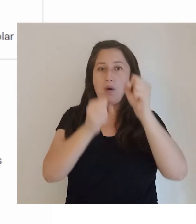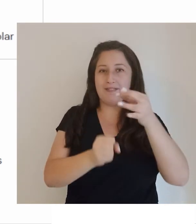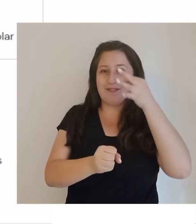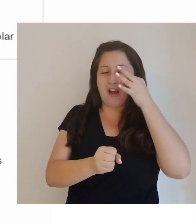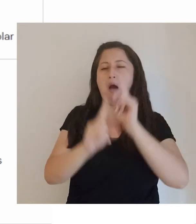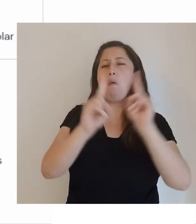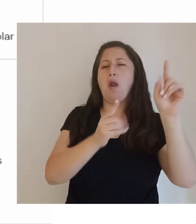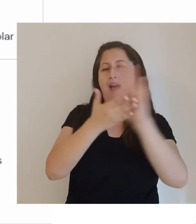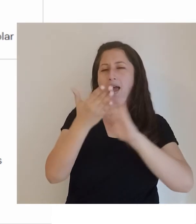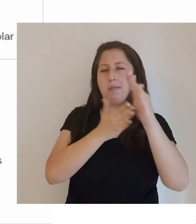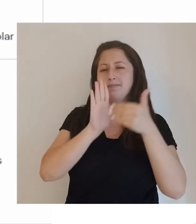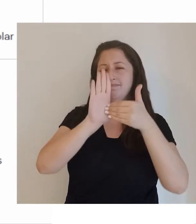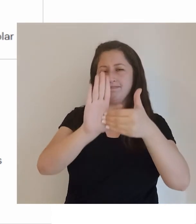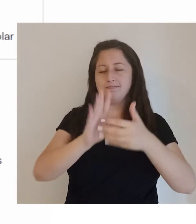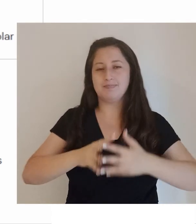en pantalla.